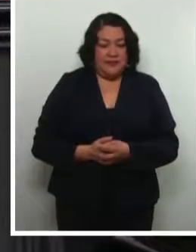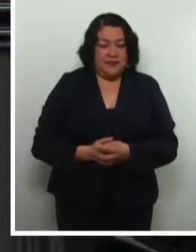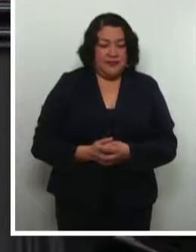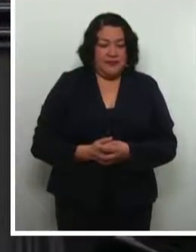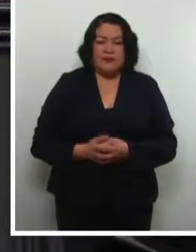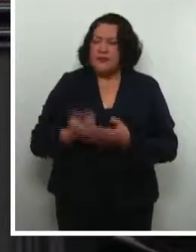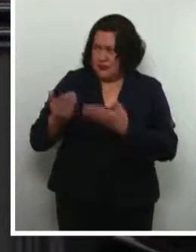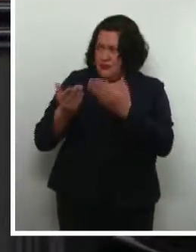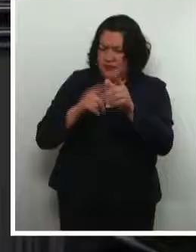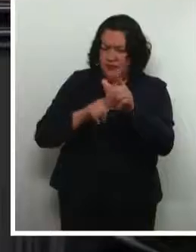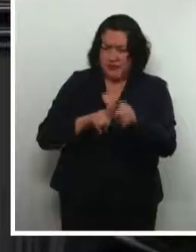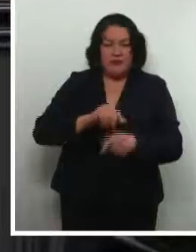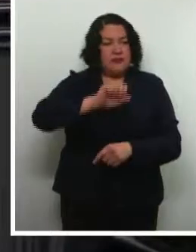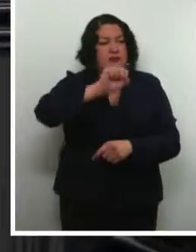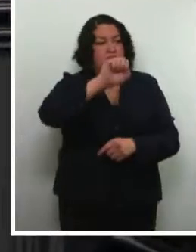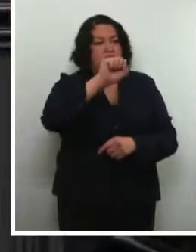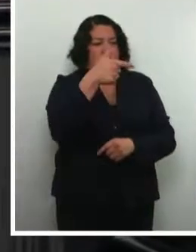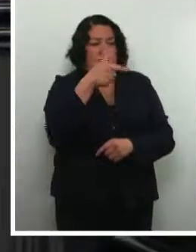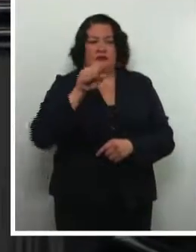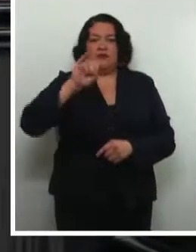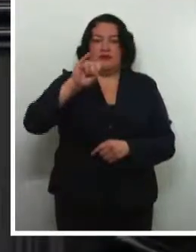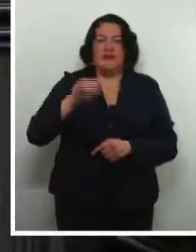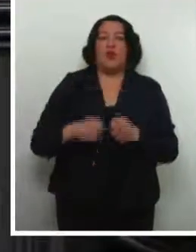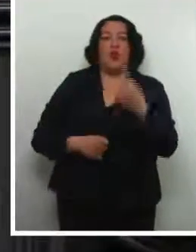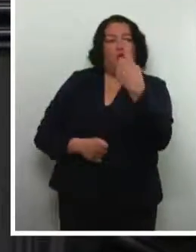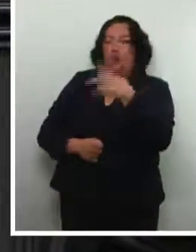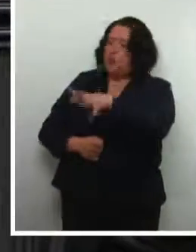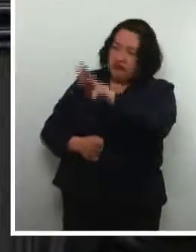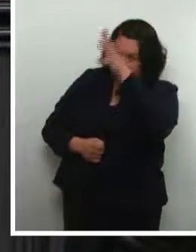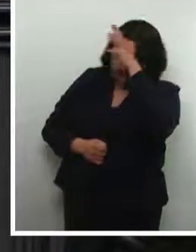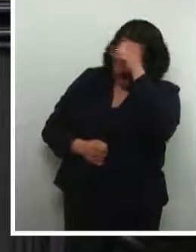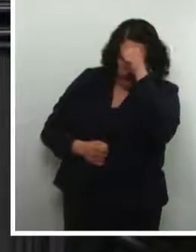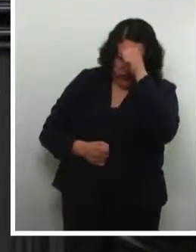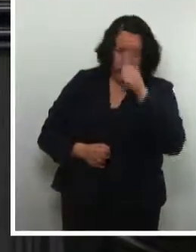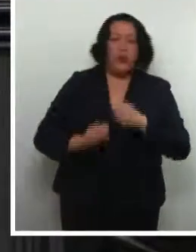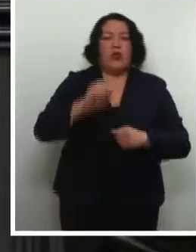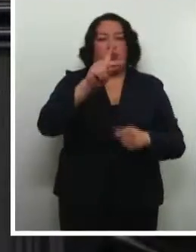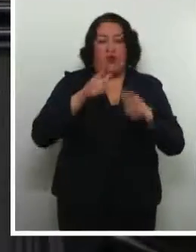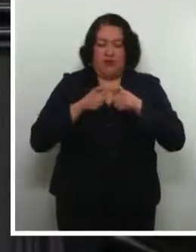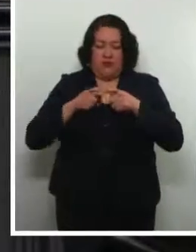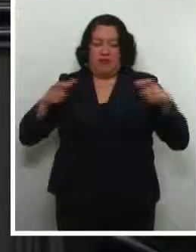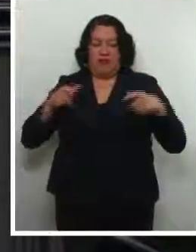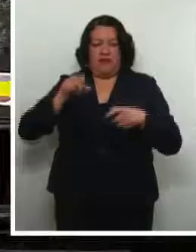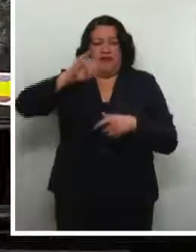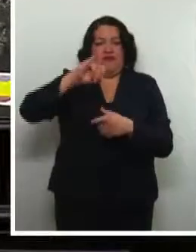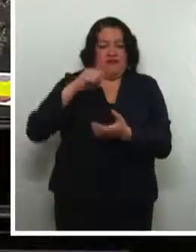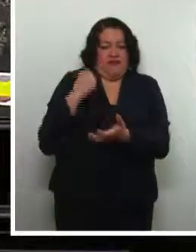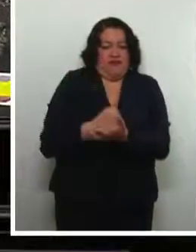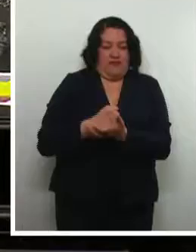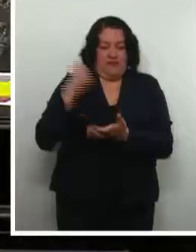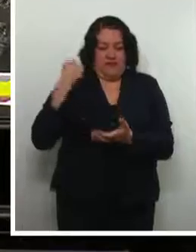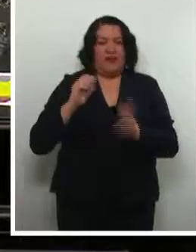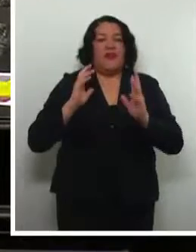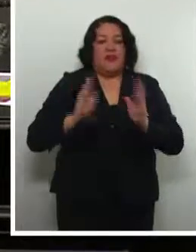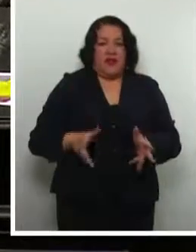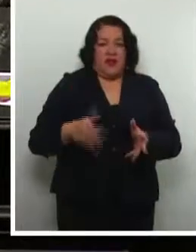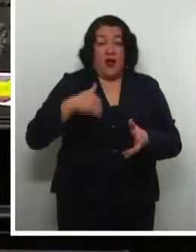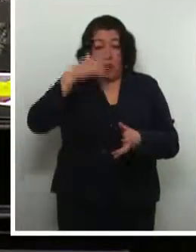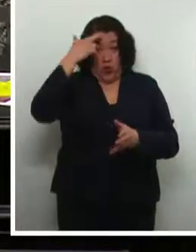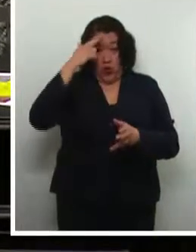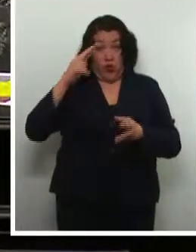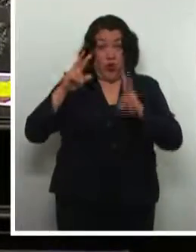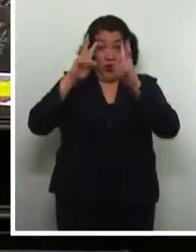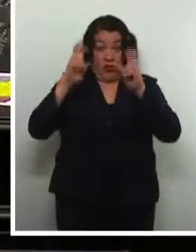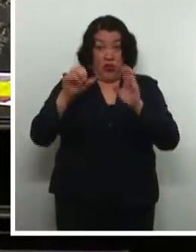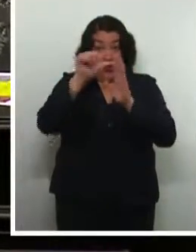Adelante. 67 votos en pro y 1 en contra. Por lo tanto, hay mayoría calificada y queda aprobado en lo general